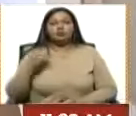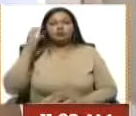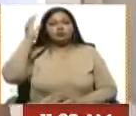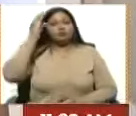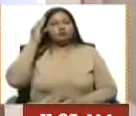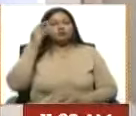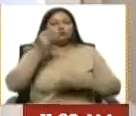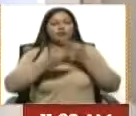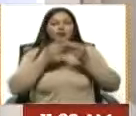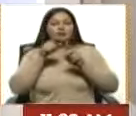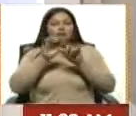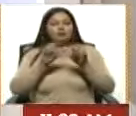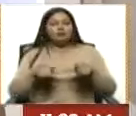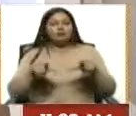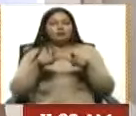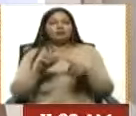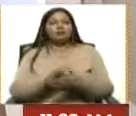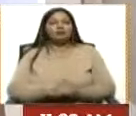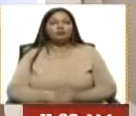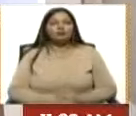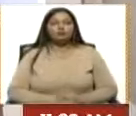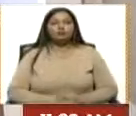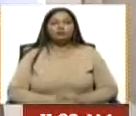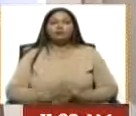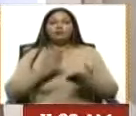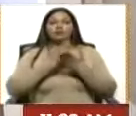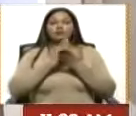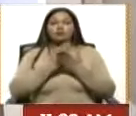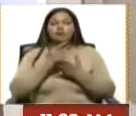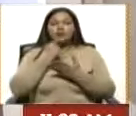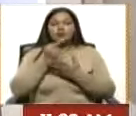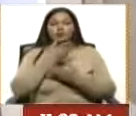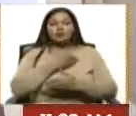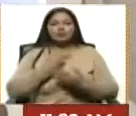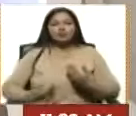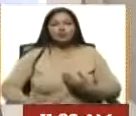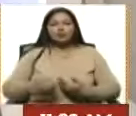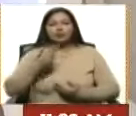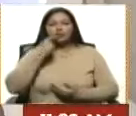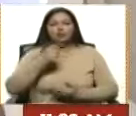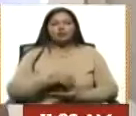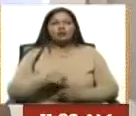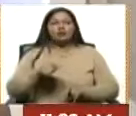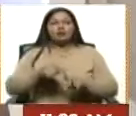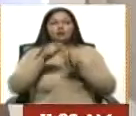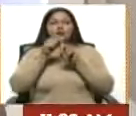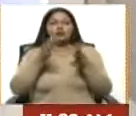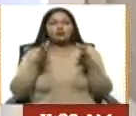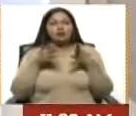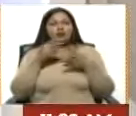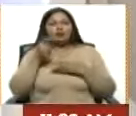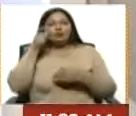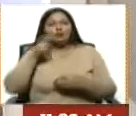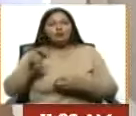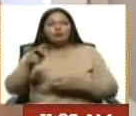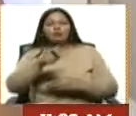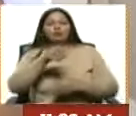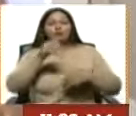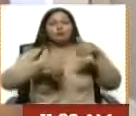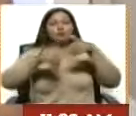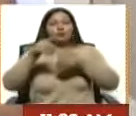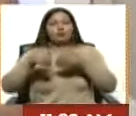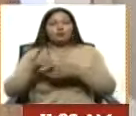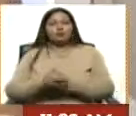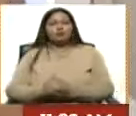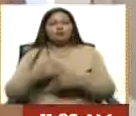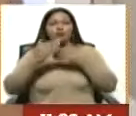Le pregunto, siempre se ha dicho, bueno, y el presidente lo ha dicho, mira, las elecciones se ganan con el pueblo votando. Ah, más